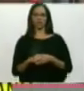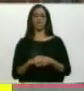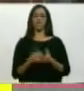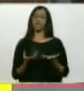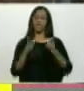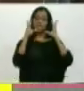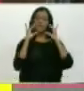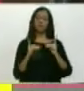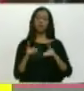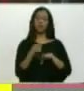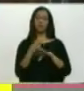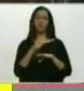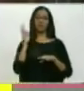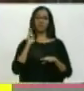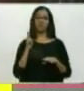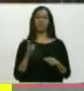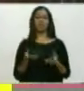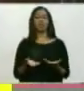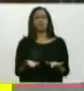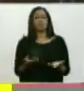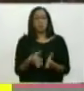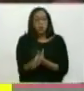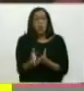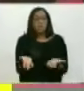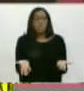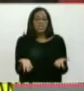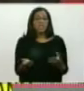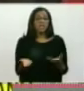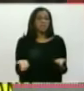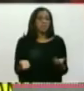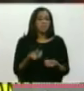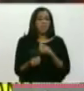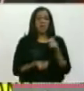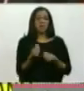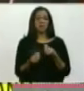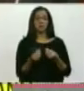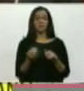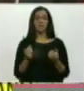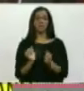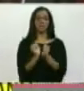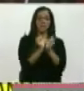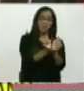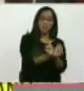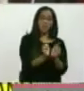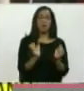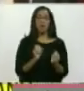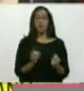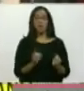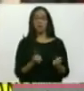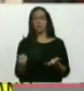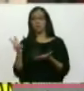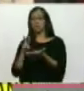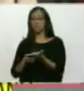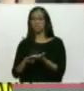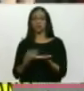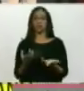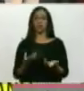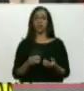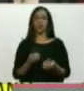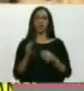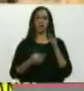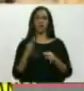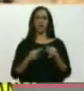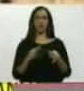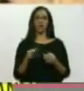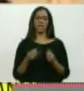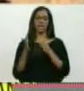Venezuela la decisión acerca de qué camino tomar, si el de extradición, si el de deportación o incluso la judicialización en el